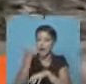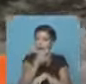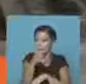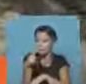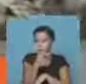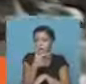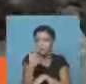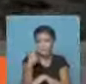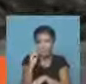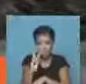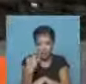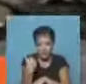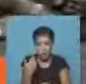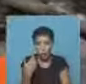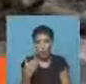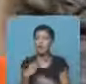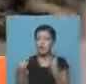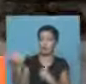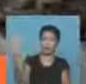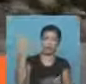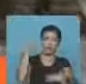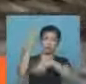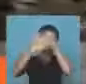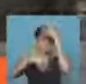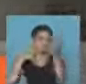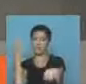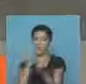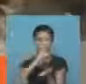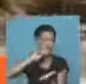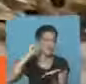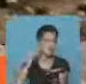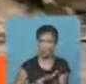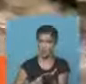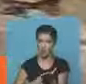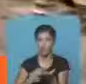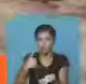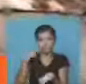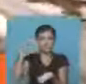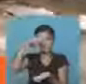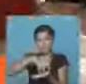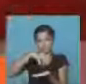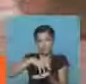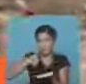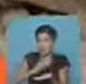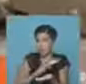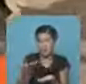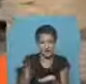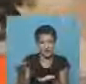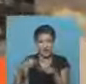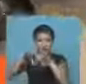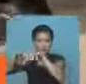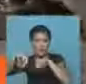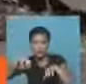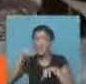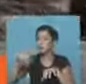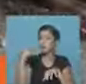cerrado en donde ven cómo nos atropellan, violan nuestro derecho, porque eso no es una institución pública, es una sede del partido. Ellos no